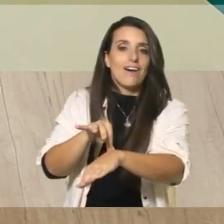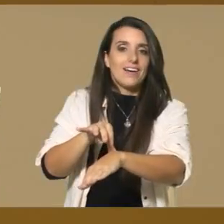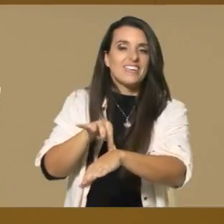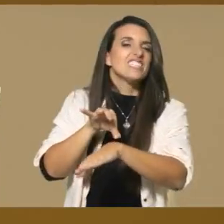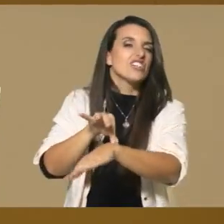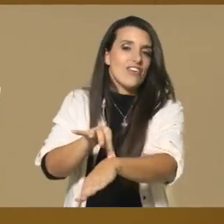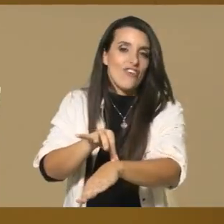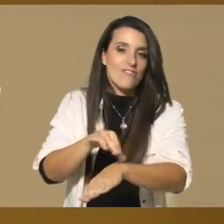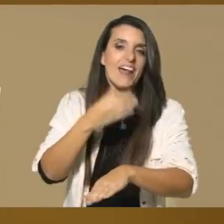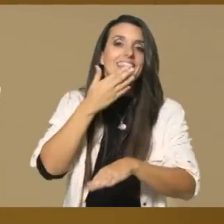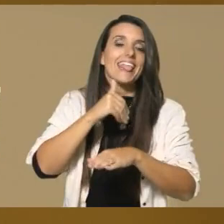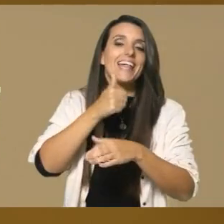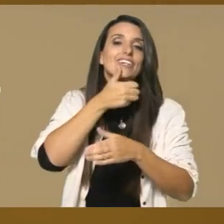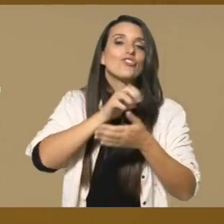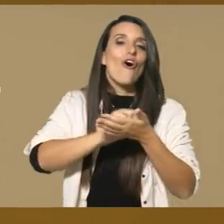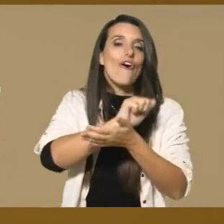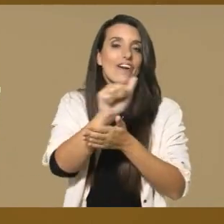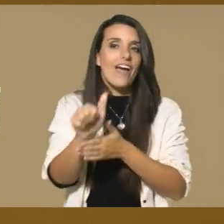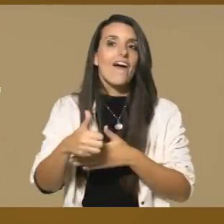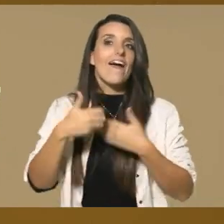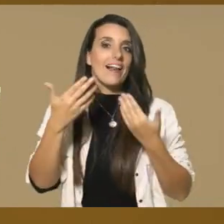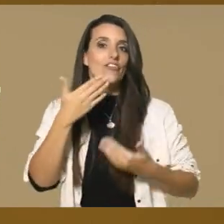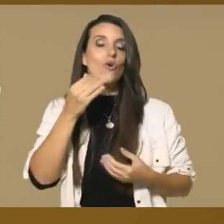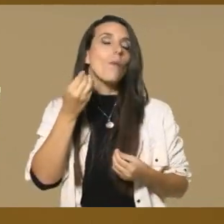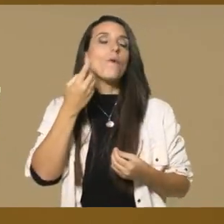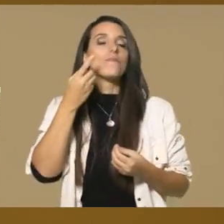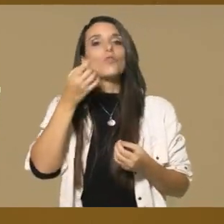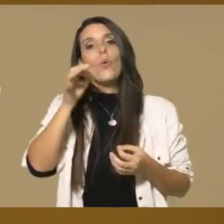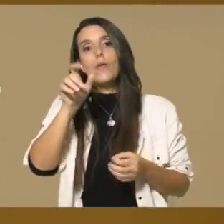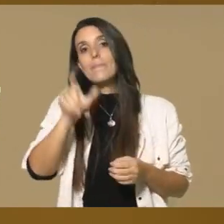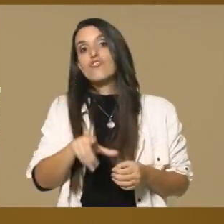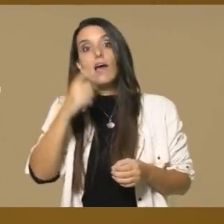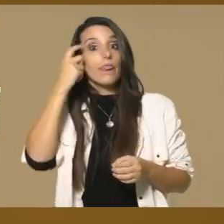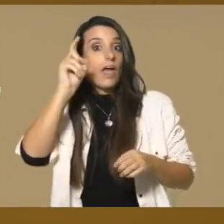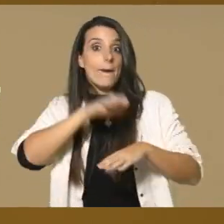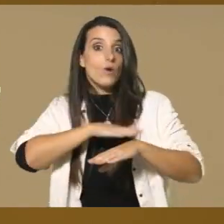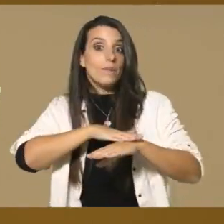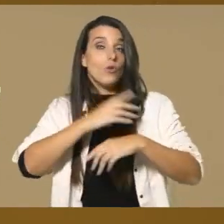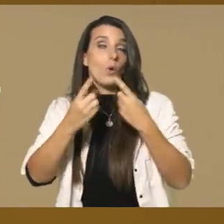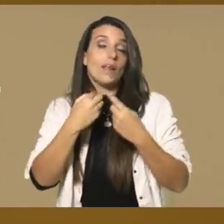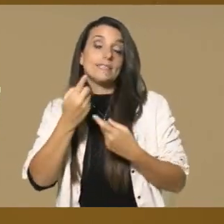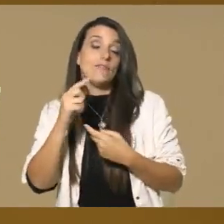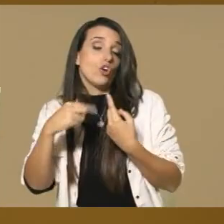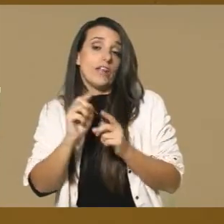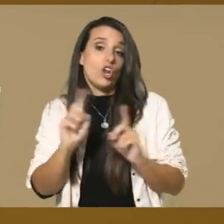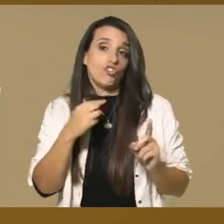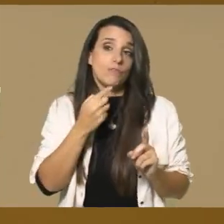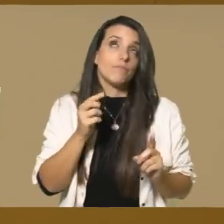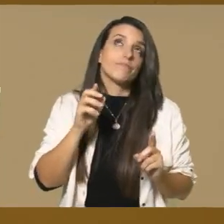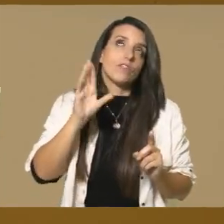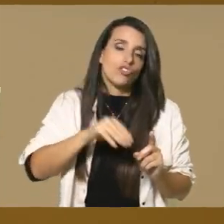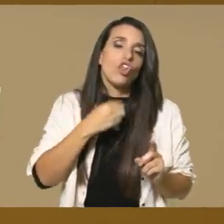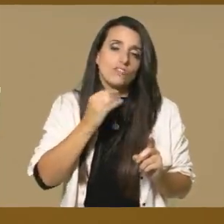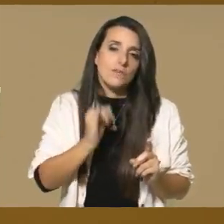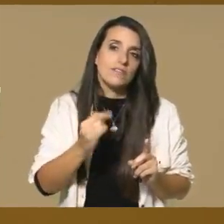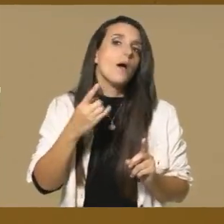significado. Claro, te iba a preguntar eso, ¿no? Digo, ¿cómo dentro de una improvisación, cuando uno improvisa, hay cosas que sirven y cosas que no? O sea, todo sirve, lo